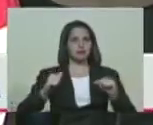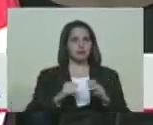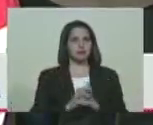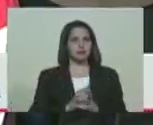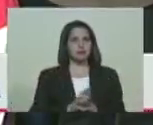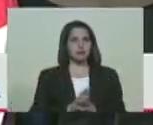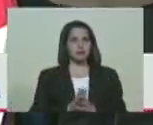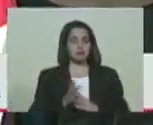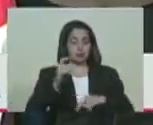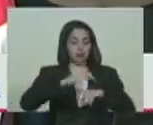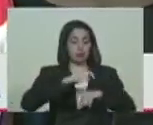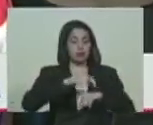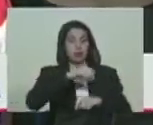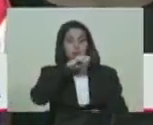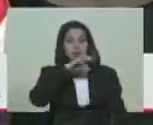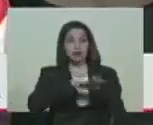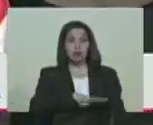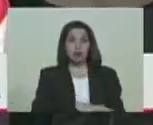tiempos históricos.